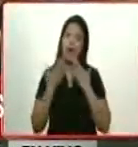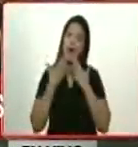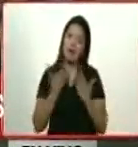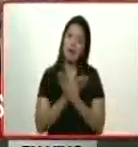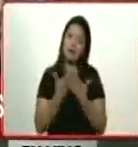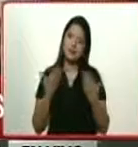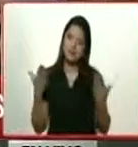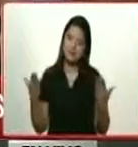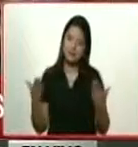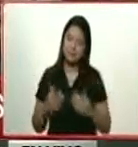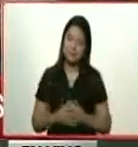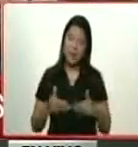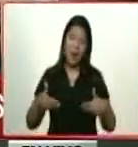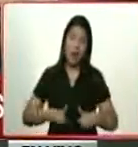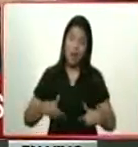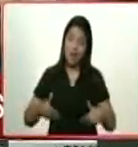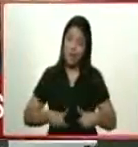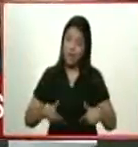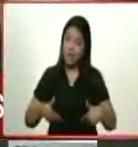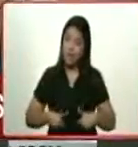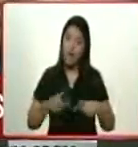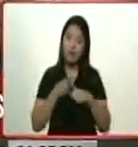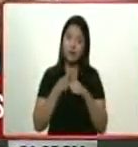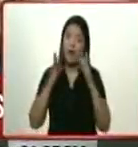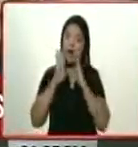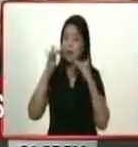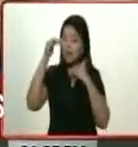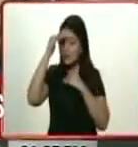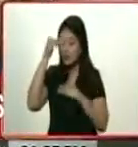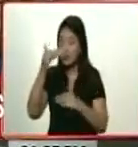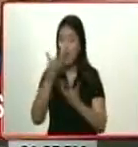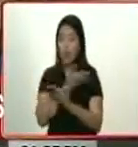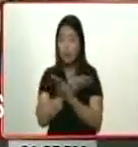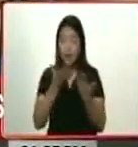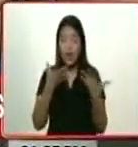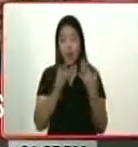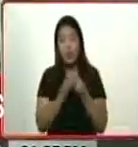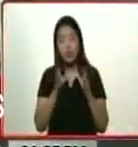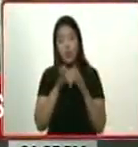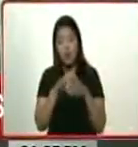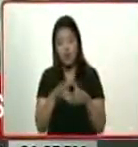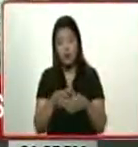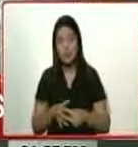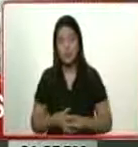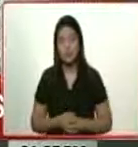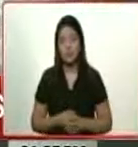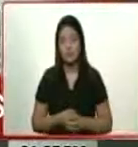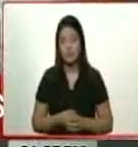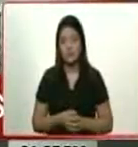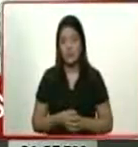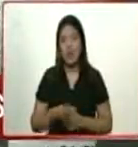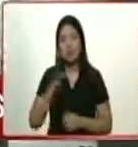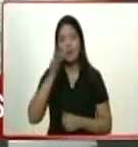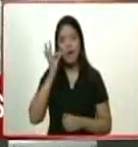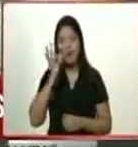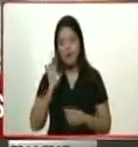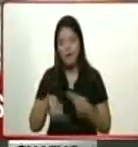distritos motor de Portuguesa operando de manera eficiente y con resultados concretos como estos que ya estamos empezando